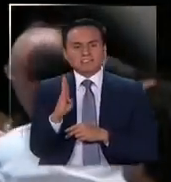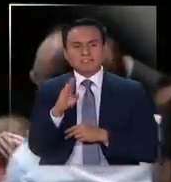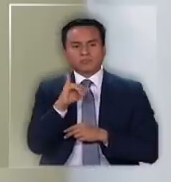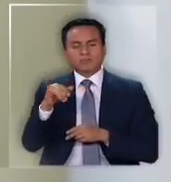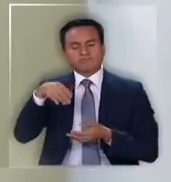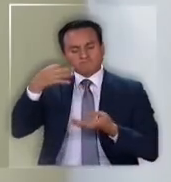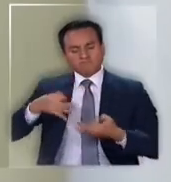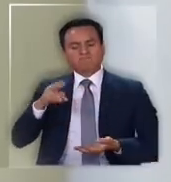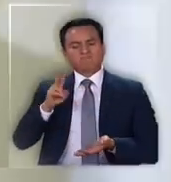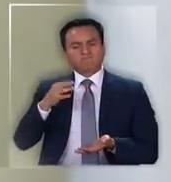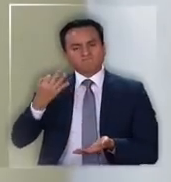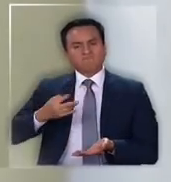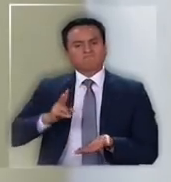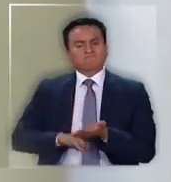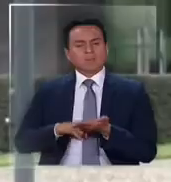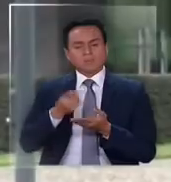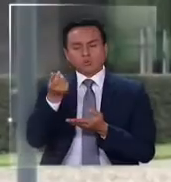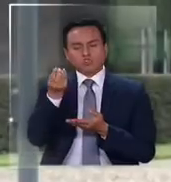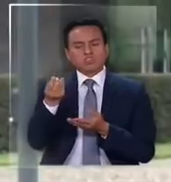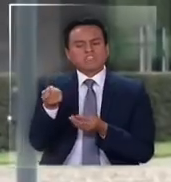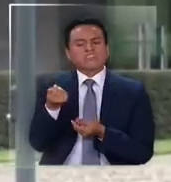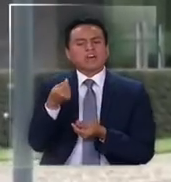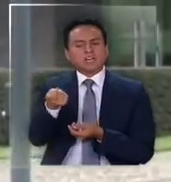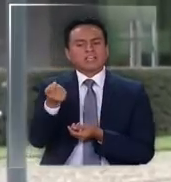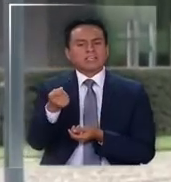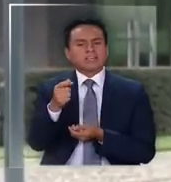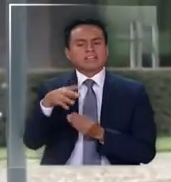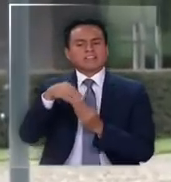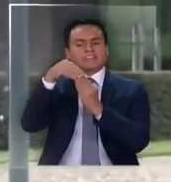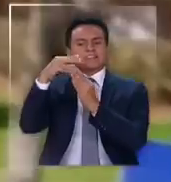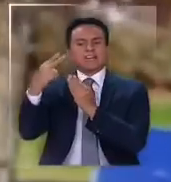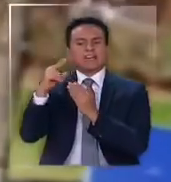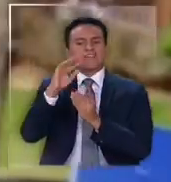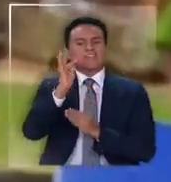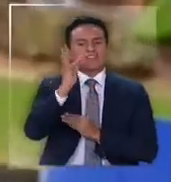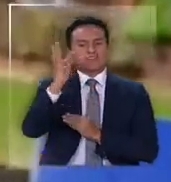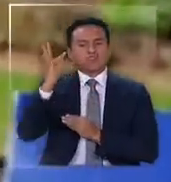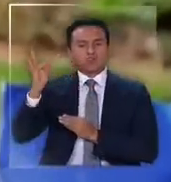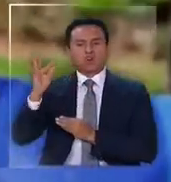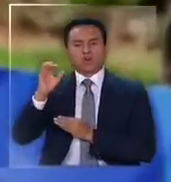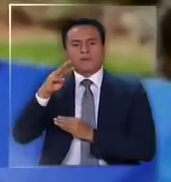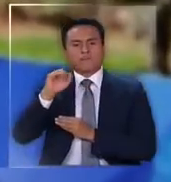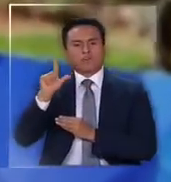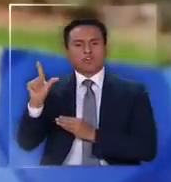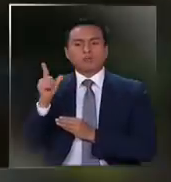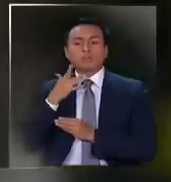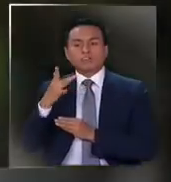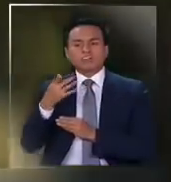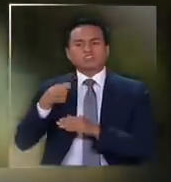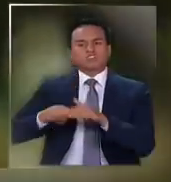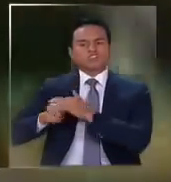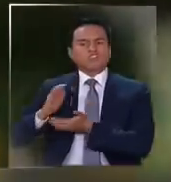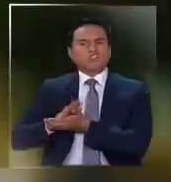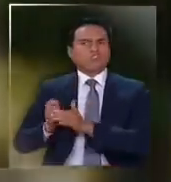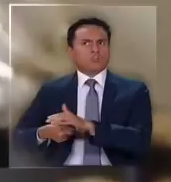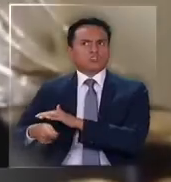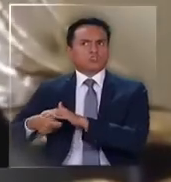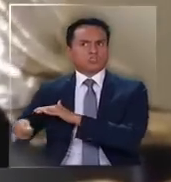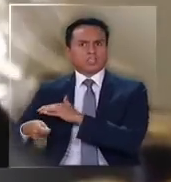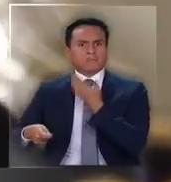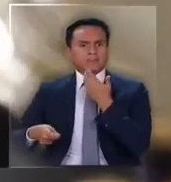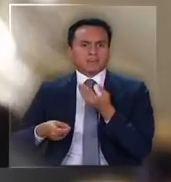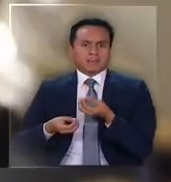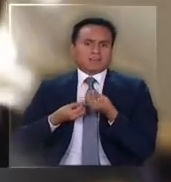donde ratifican los montos que recibían los líderes de cada federación de la Conmebol por los sobornos, incluido,